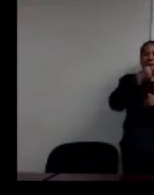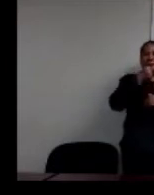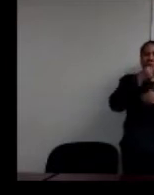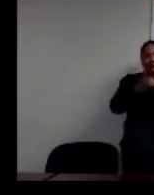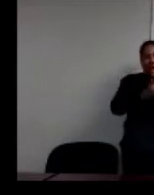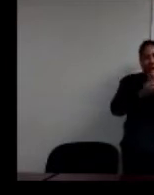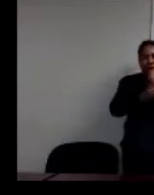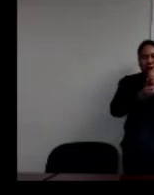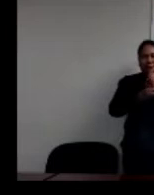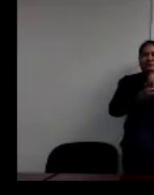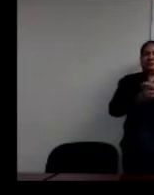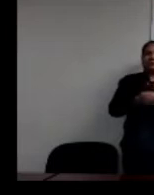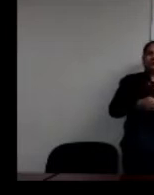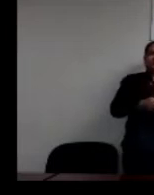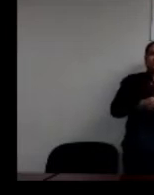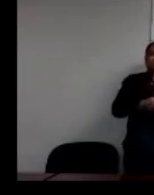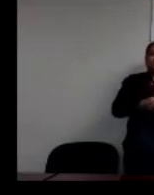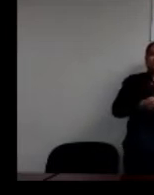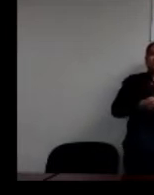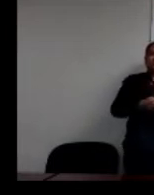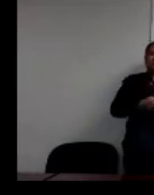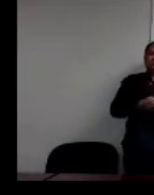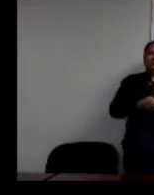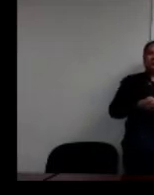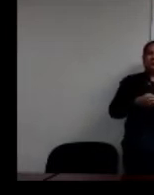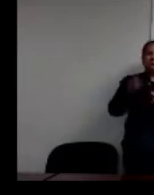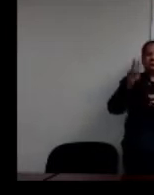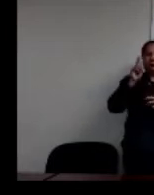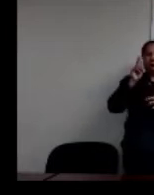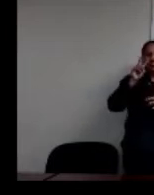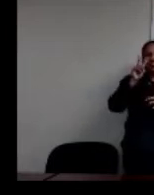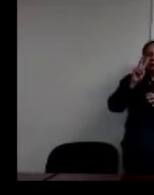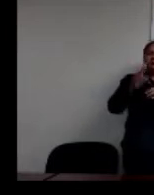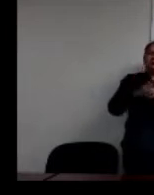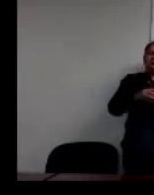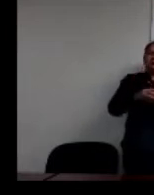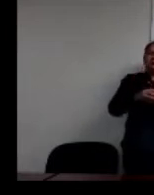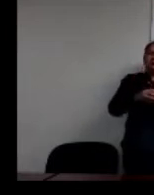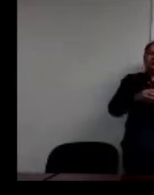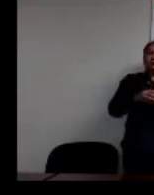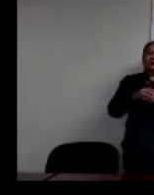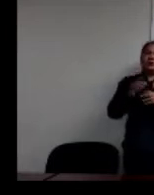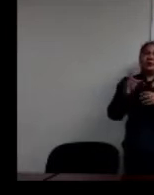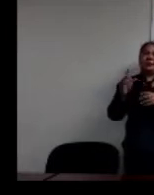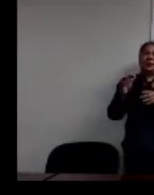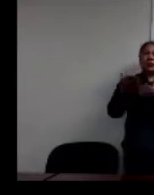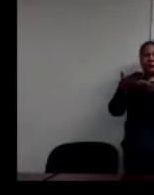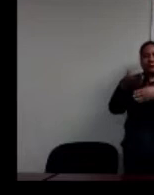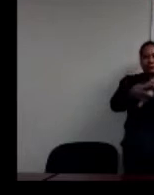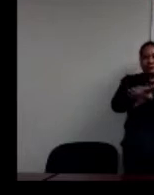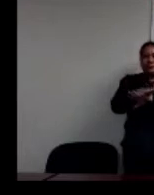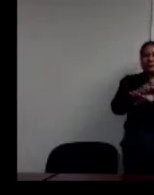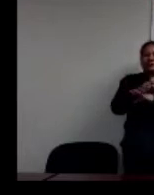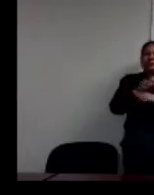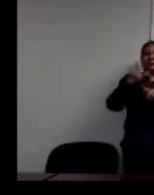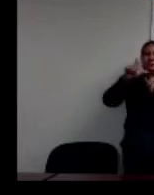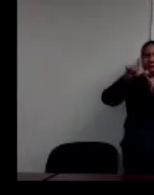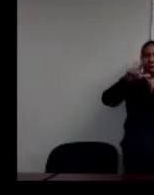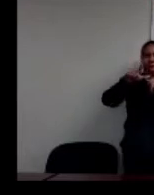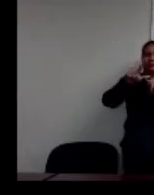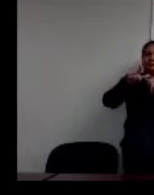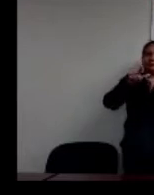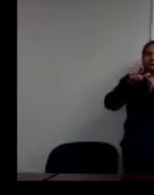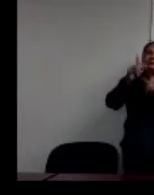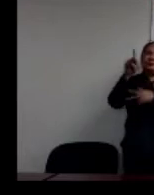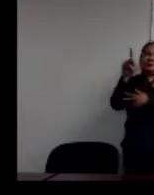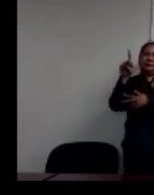tienen problemas en la cuestión de inversión de D por D o P por Q, ¿sí? Se mandan a terapia que se llama